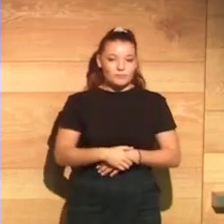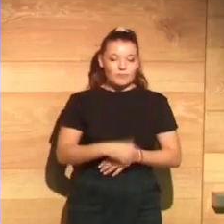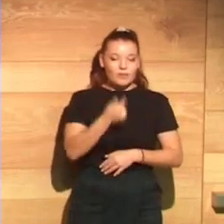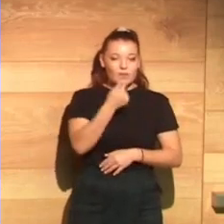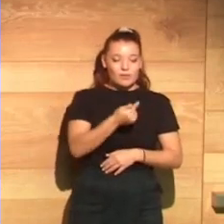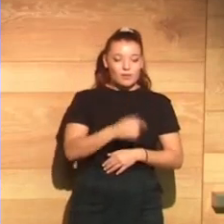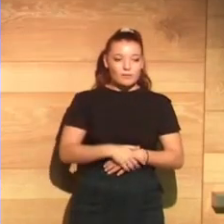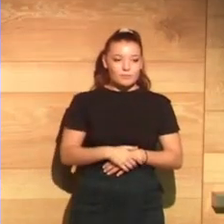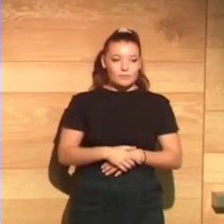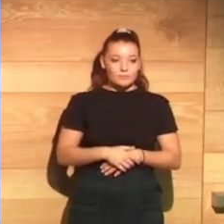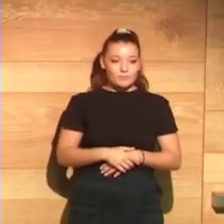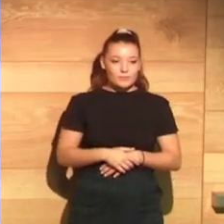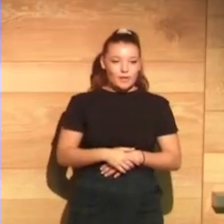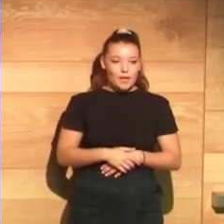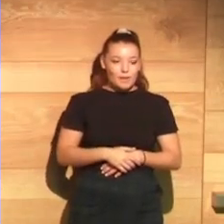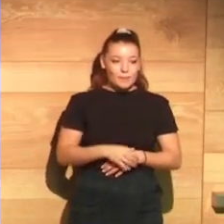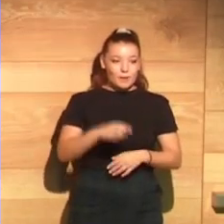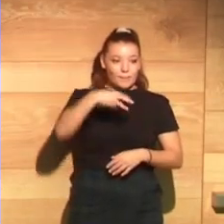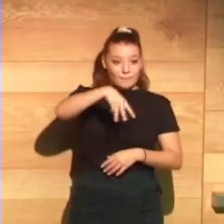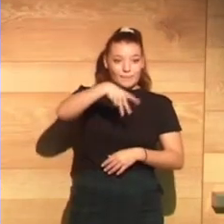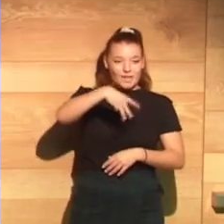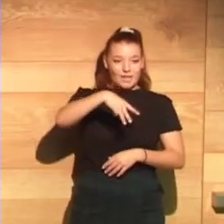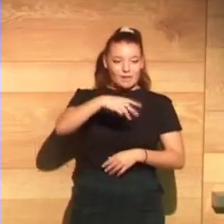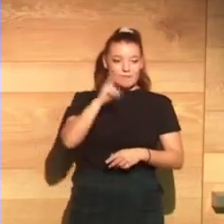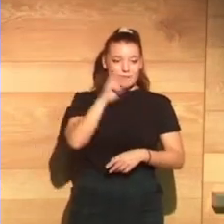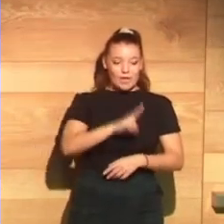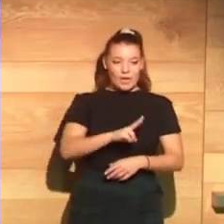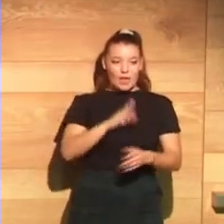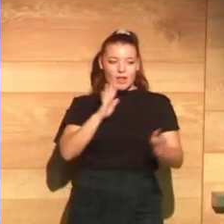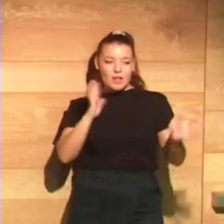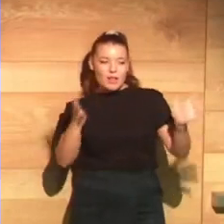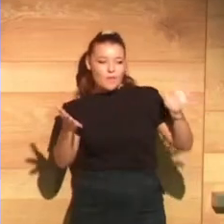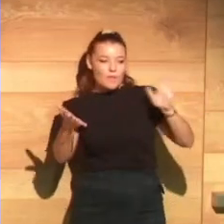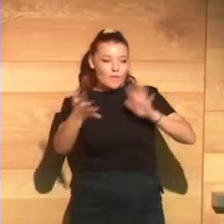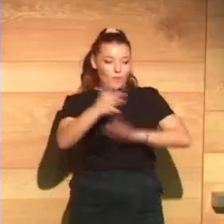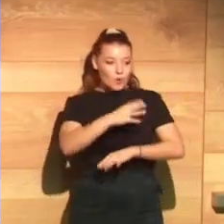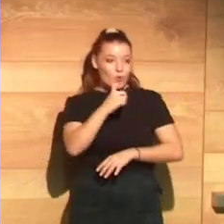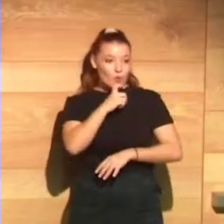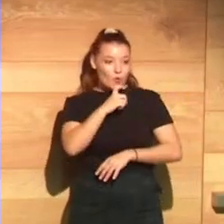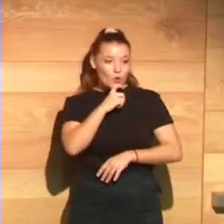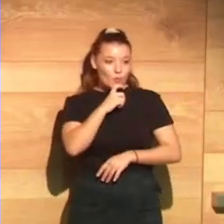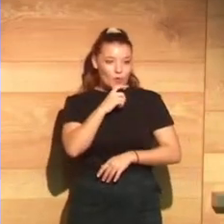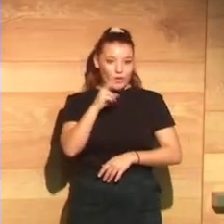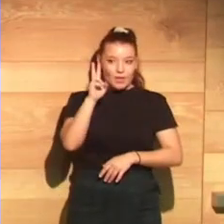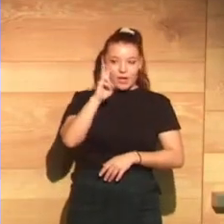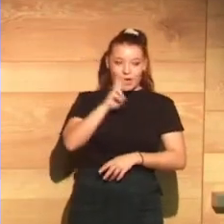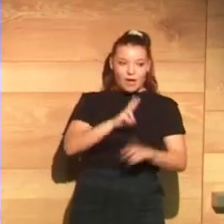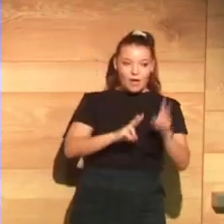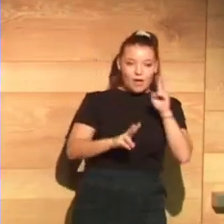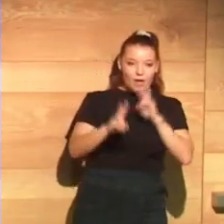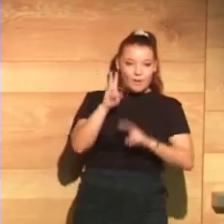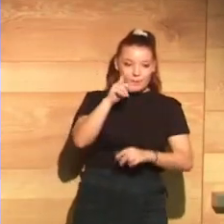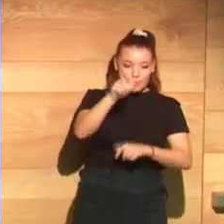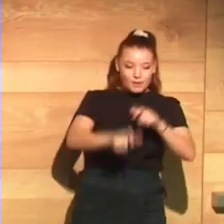¿quieres ver cómo me transformo en Marilyn? Y solamente cambiando el andar, la gente empezó a